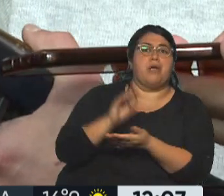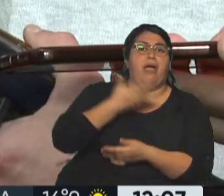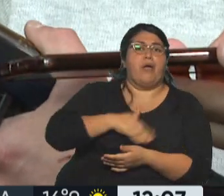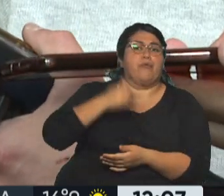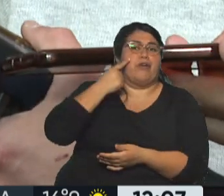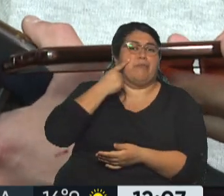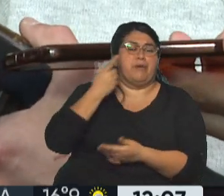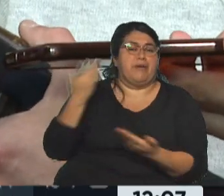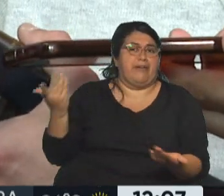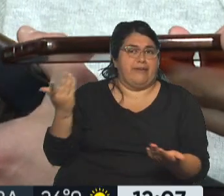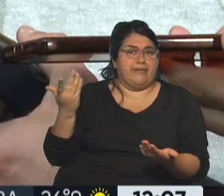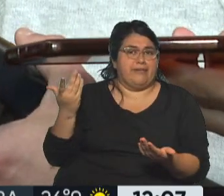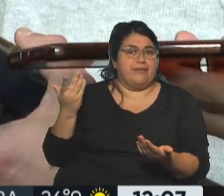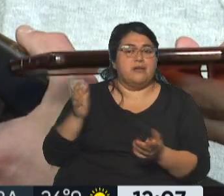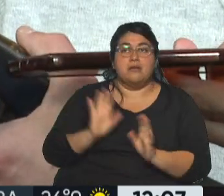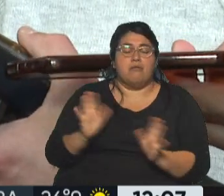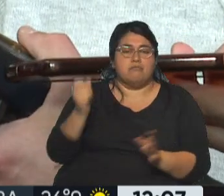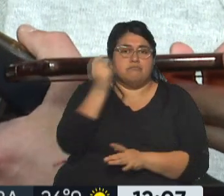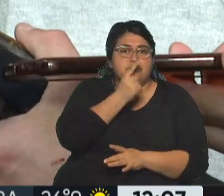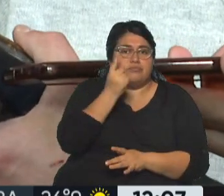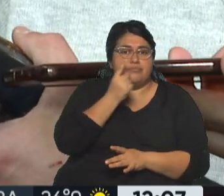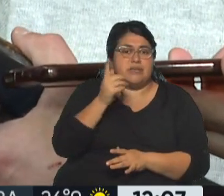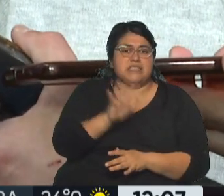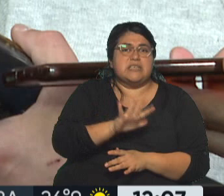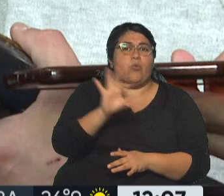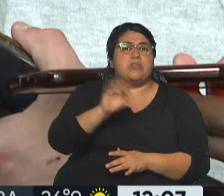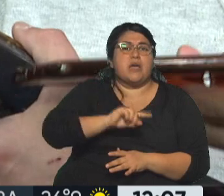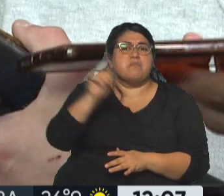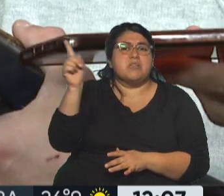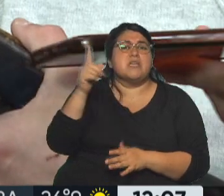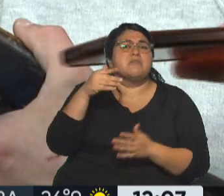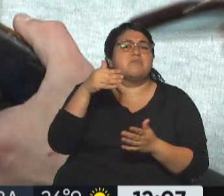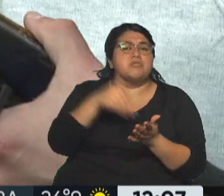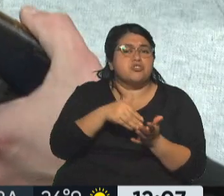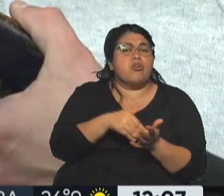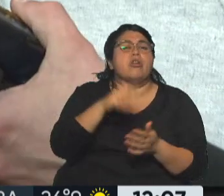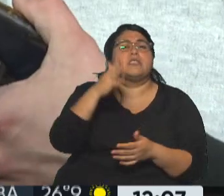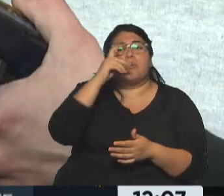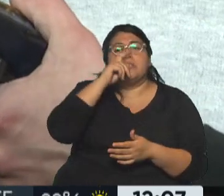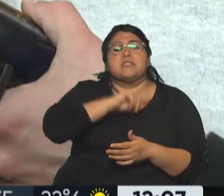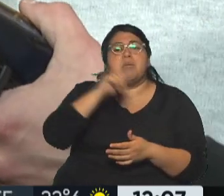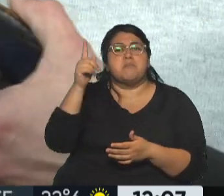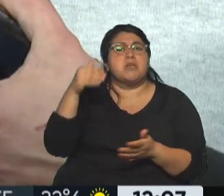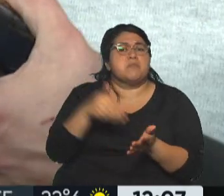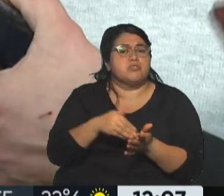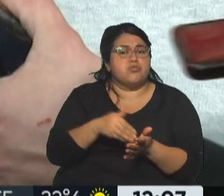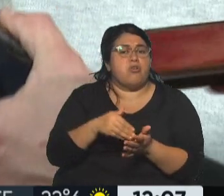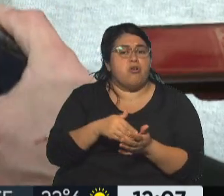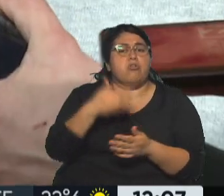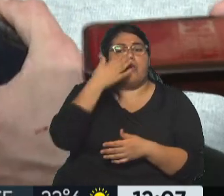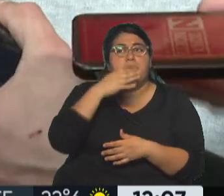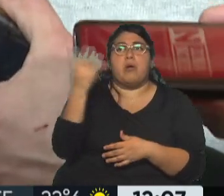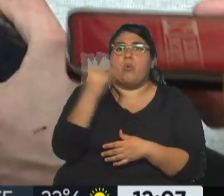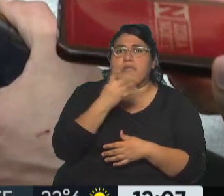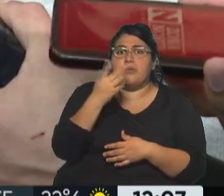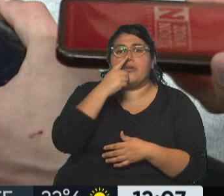organismo de la humanidad con el fondo monetario 50 mil millones pues 57 mil millones terminamos recibiendo 44